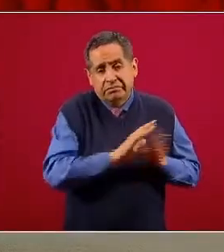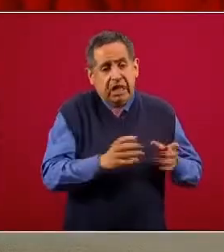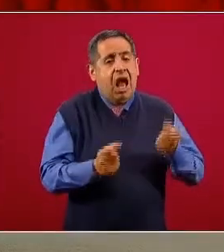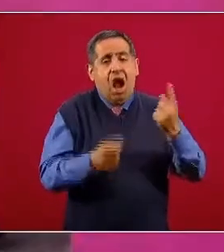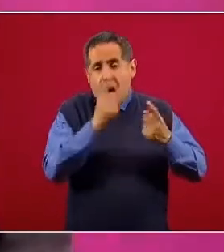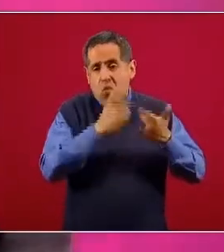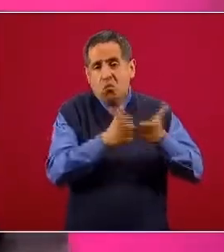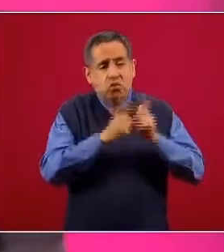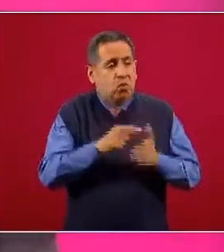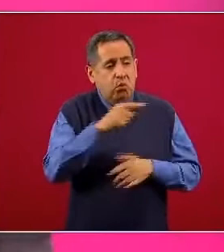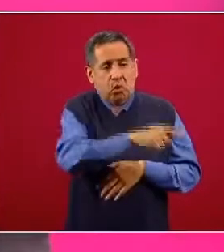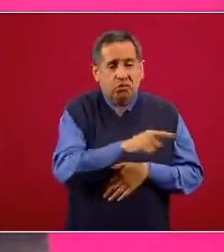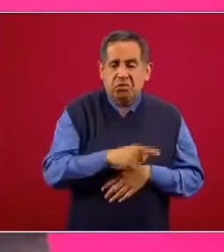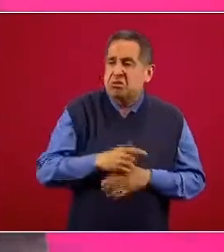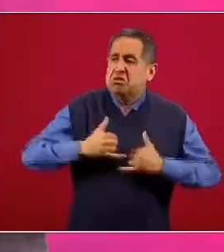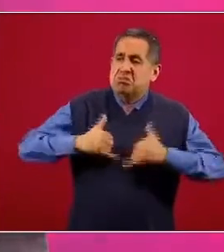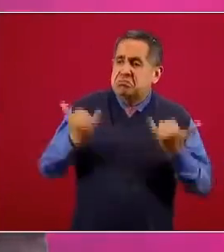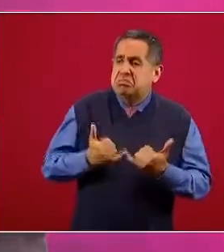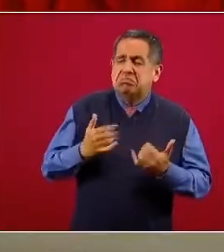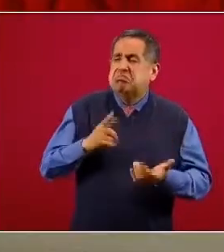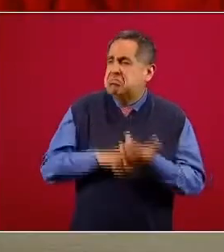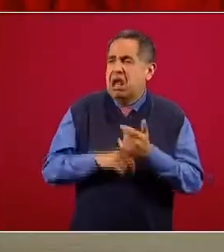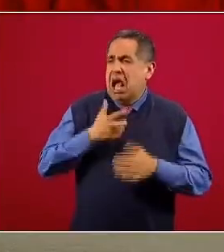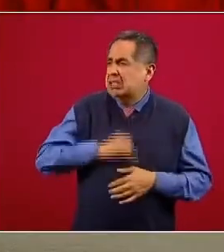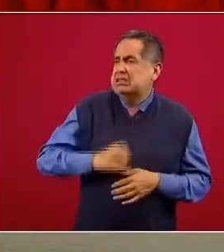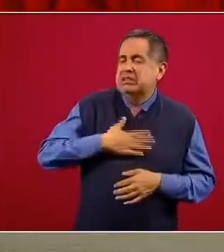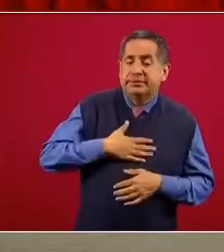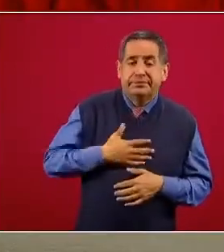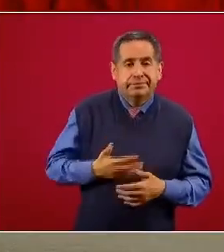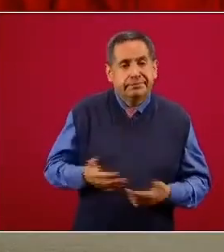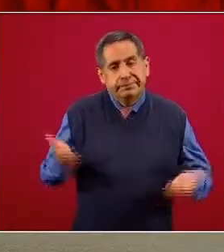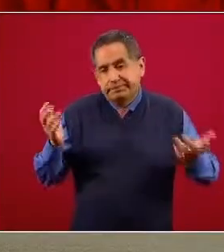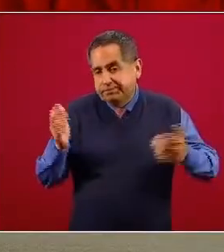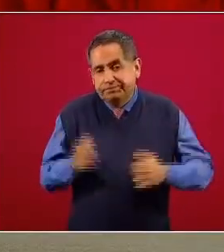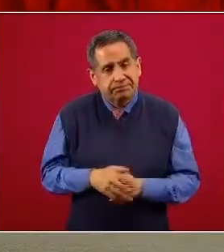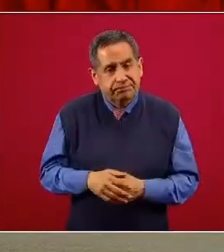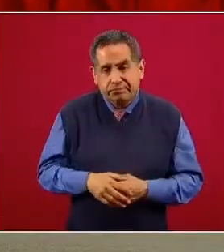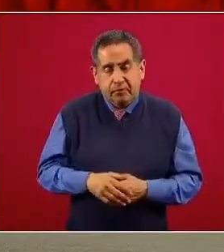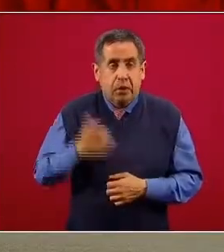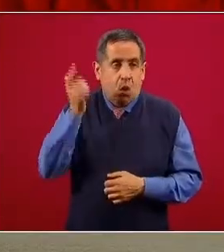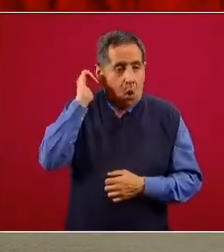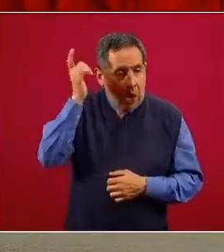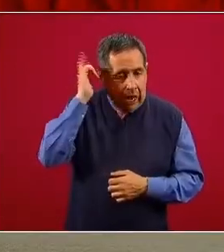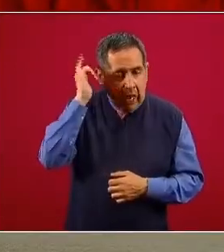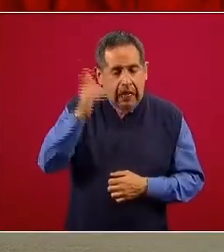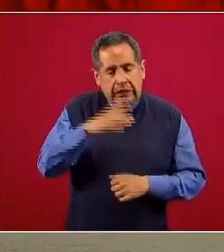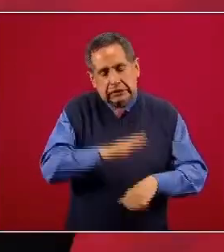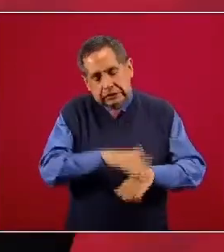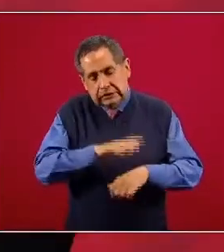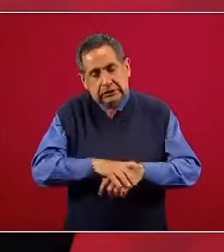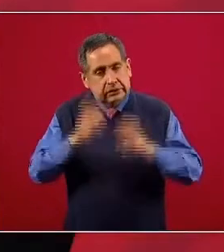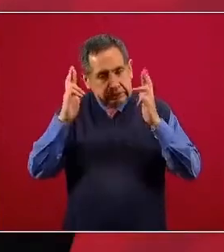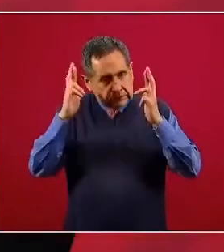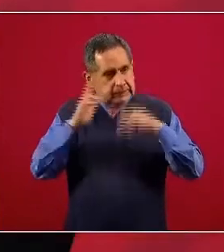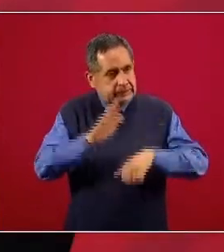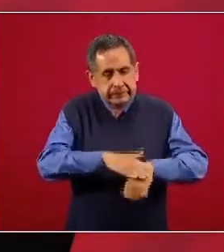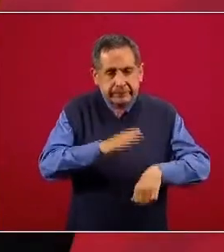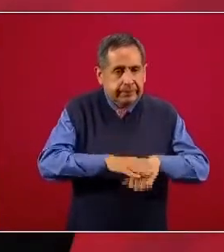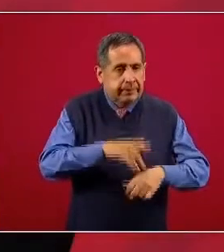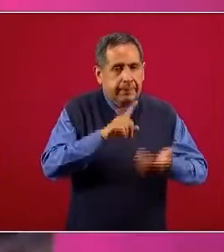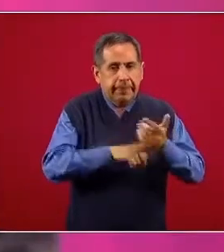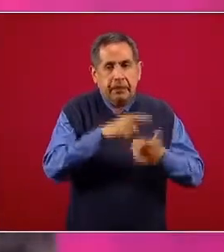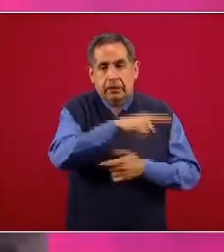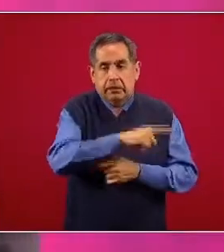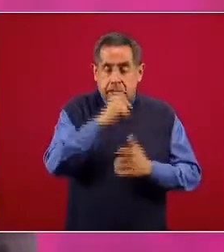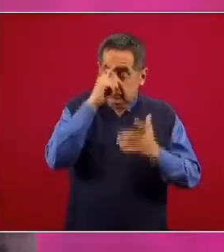segmentos de la población que están instalados en ese tipo de actitud. Ojalá, siempre hacemos votos porque en